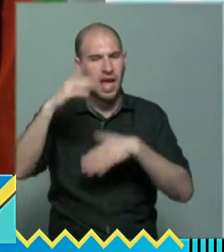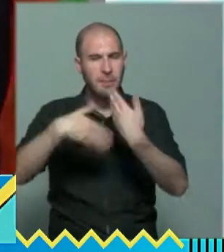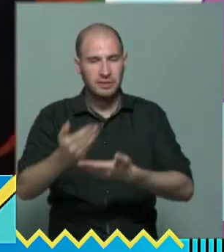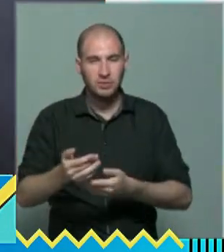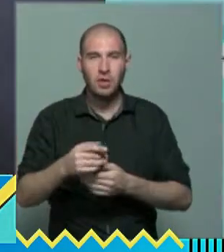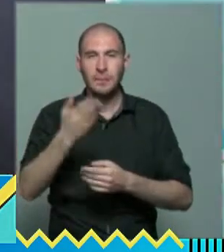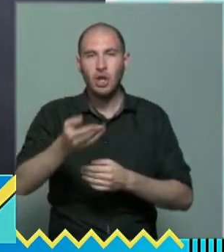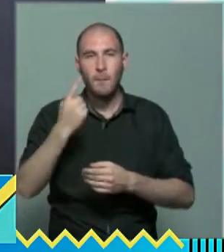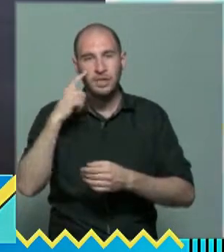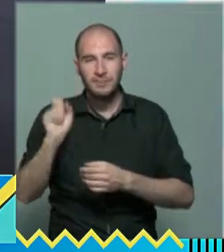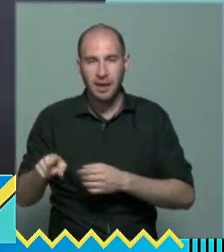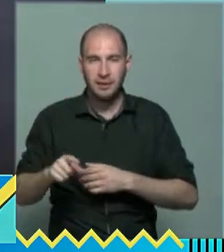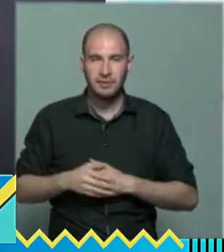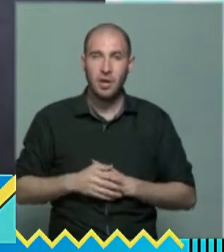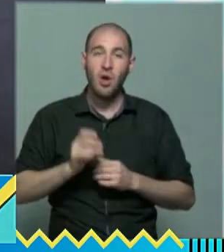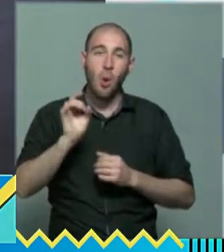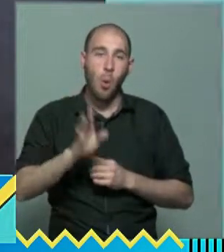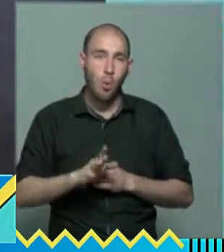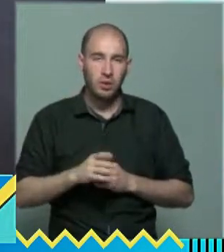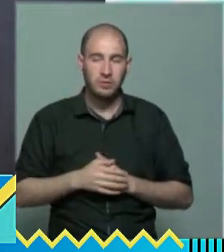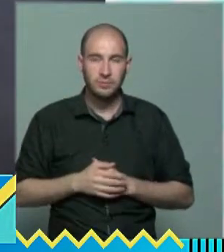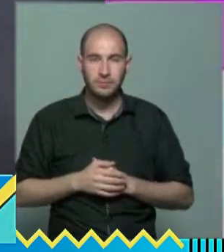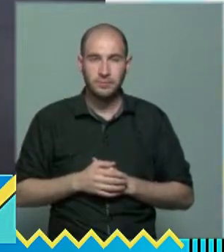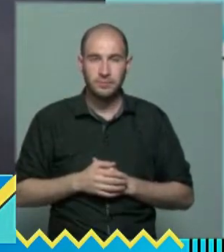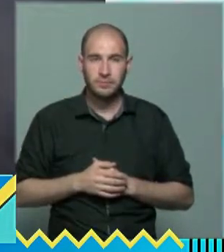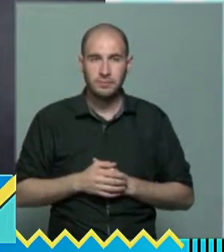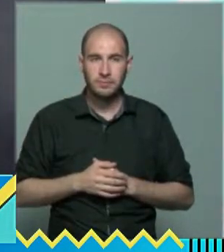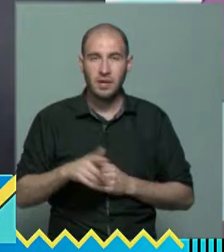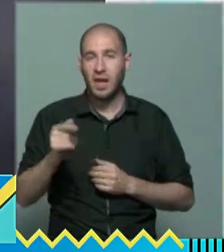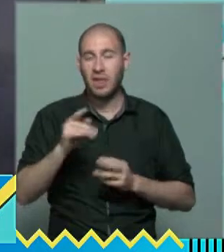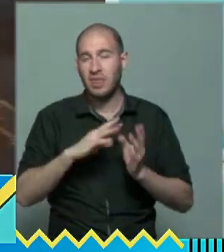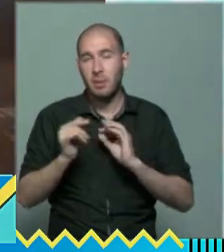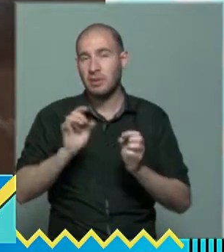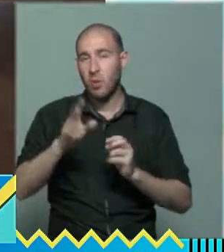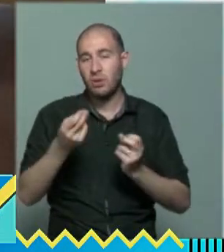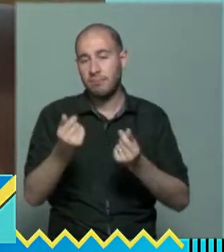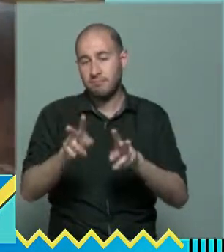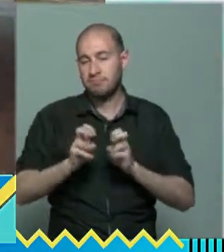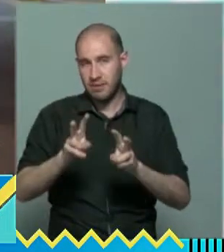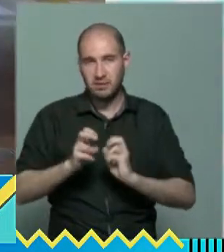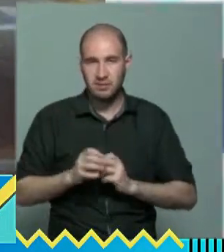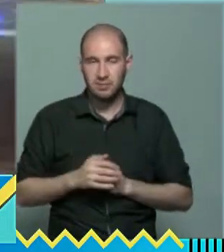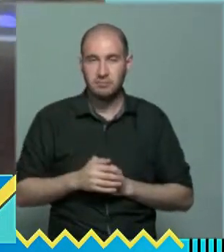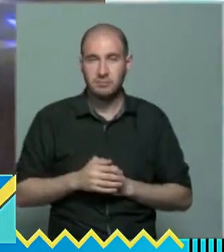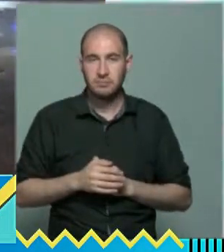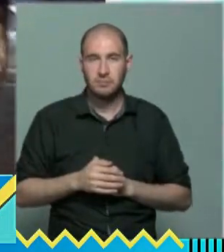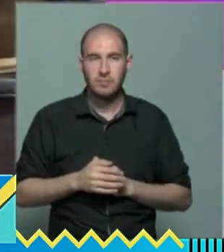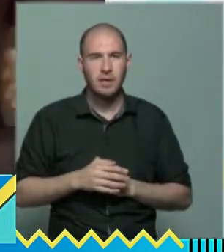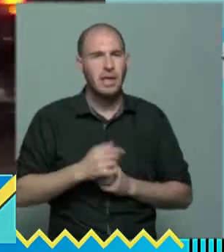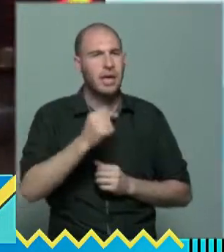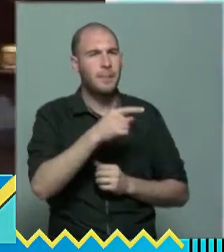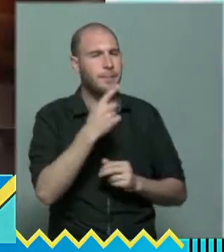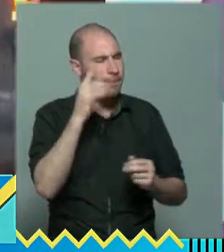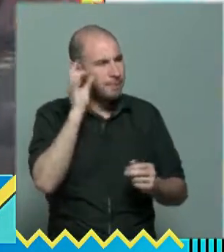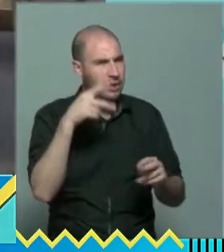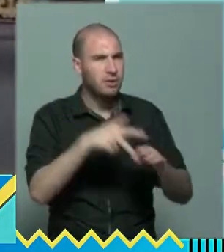sus agentes municipales. Solamente lo que vemos es un tratamiento nada más recaudatorio al tema vial. Mario,